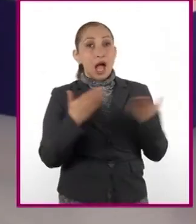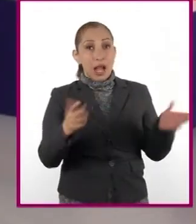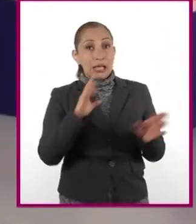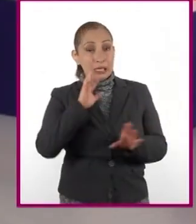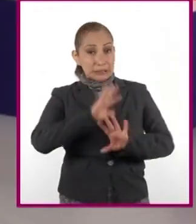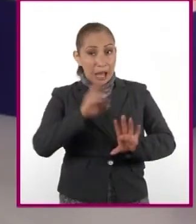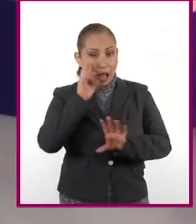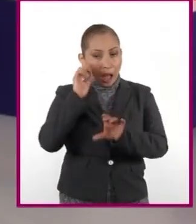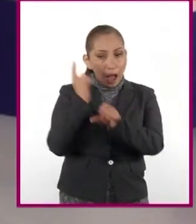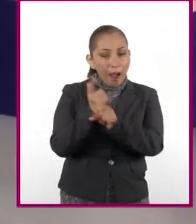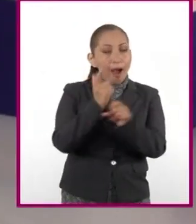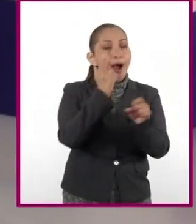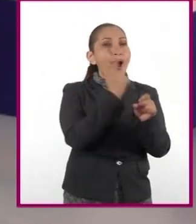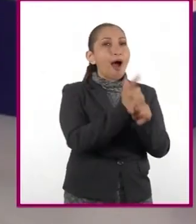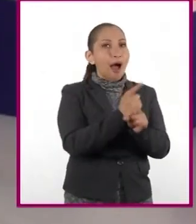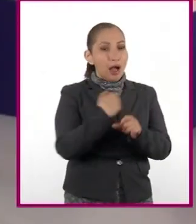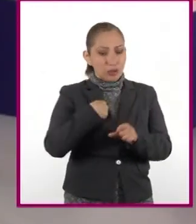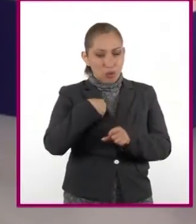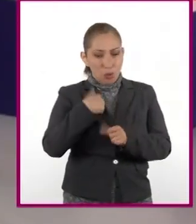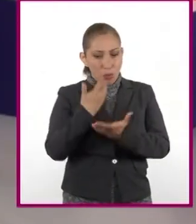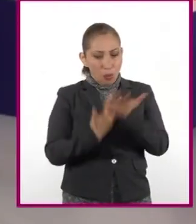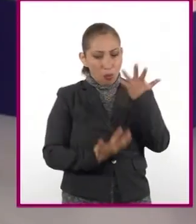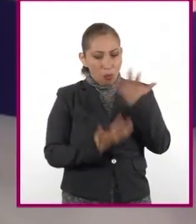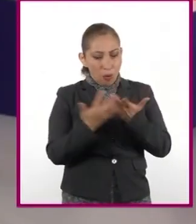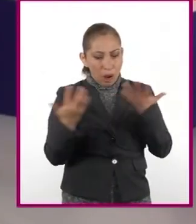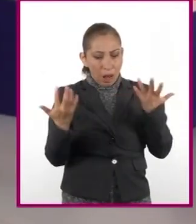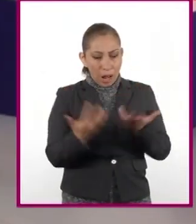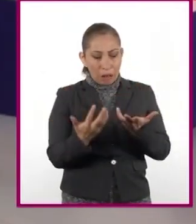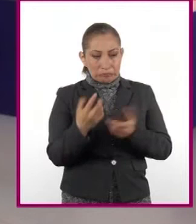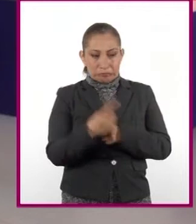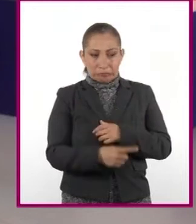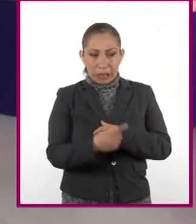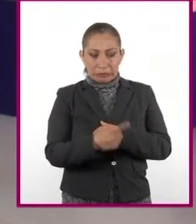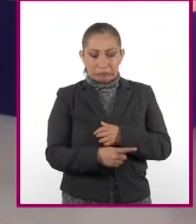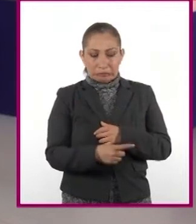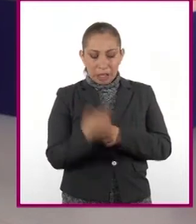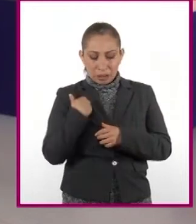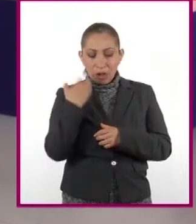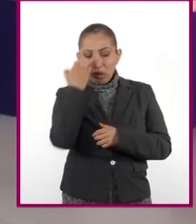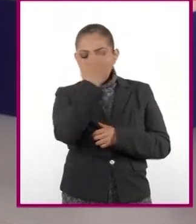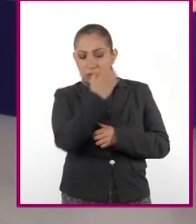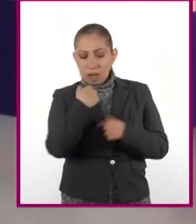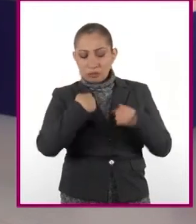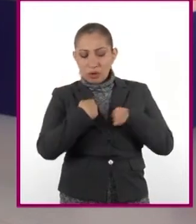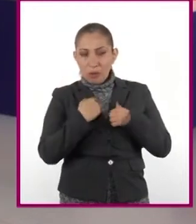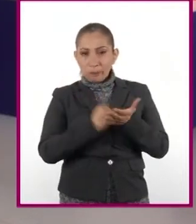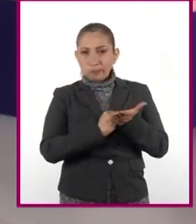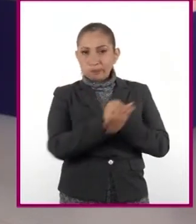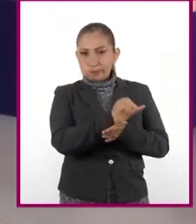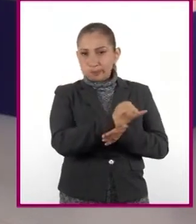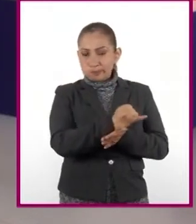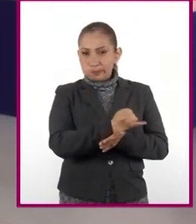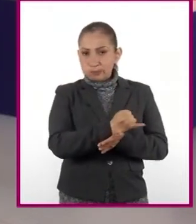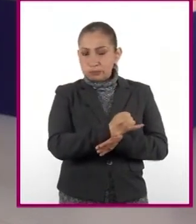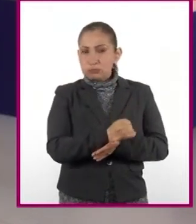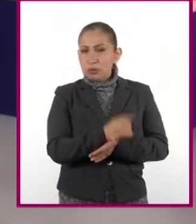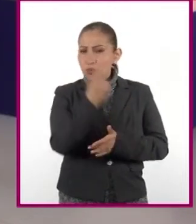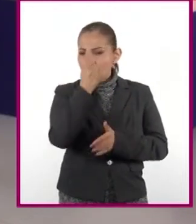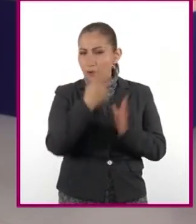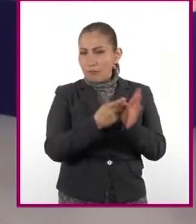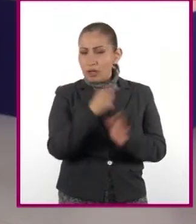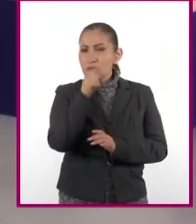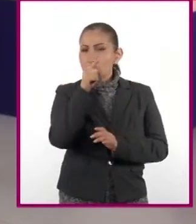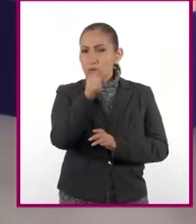hemos identificado el impacto de nuestras acciones, hagamos una valoración de nuestras decisiones. ¿Alguna